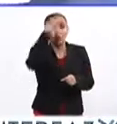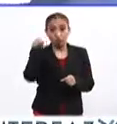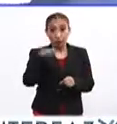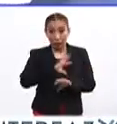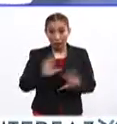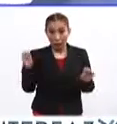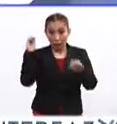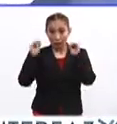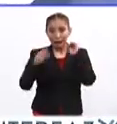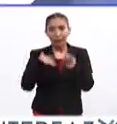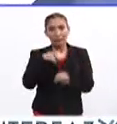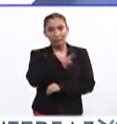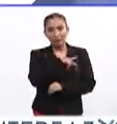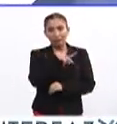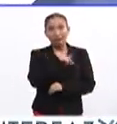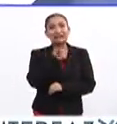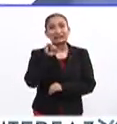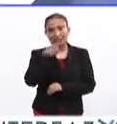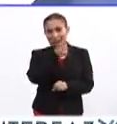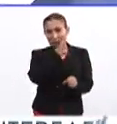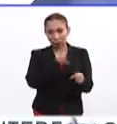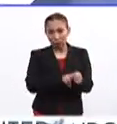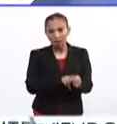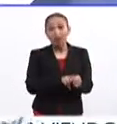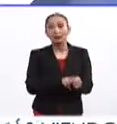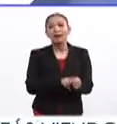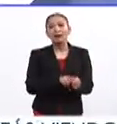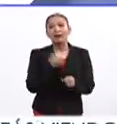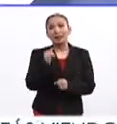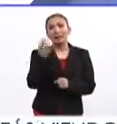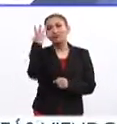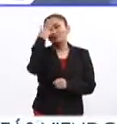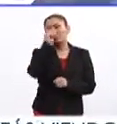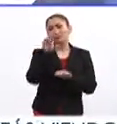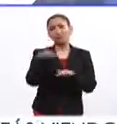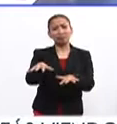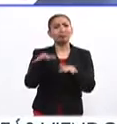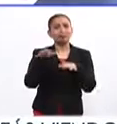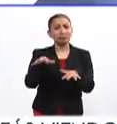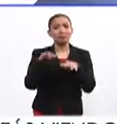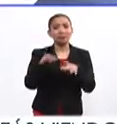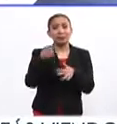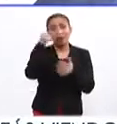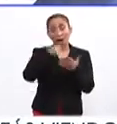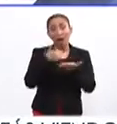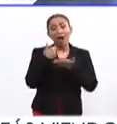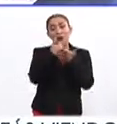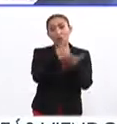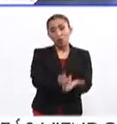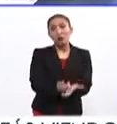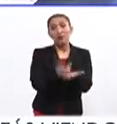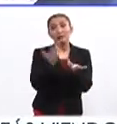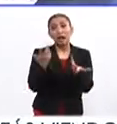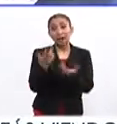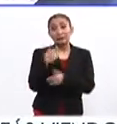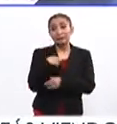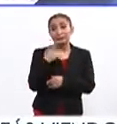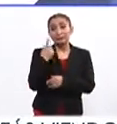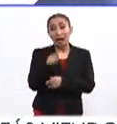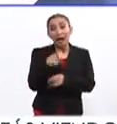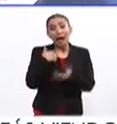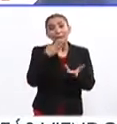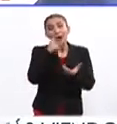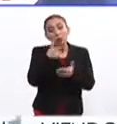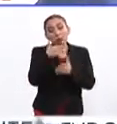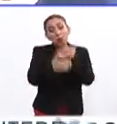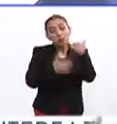ya tienes el tuyo? Yo ya tengo el mío, sí es natural, además de la belleza, creo que contribuyo, según este reportaje, a ciertas